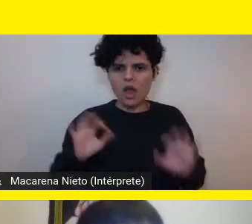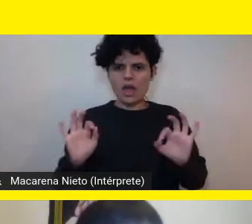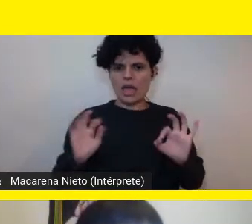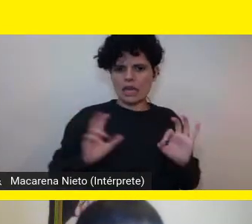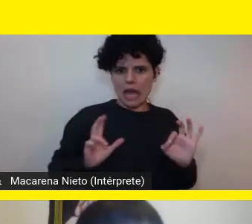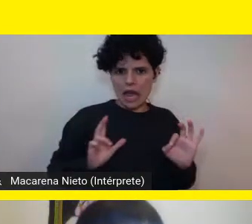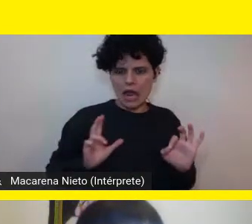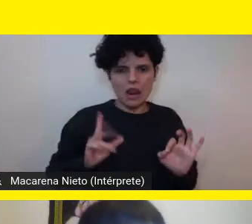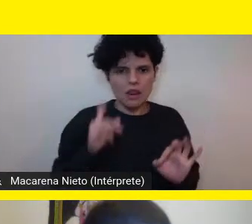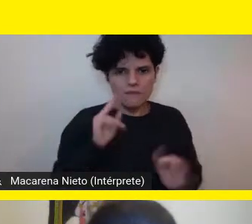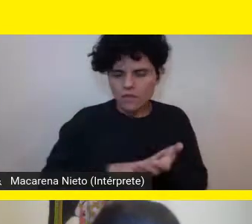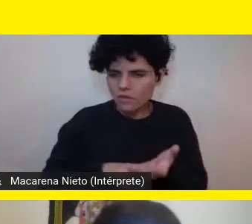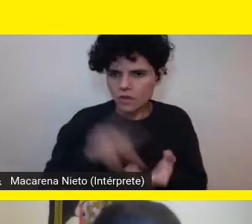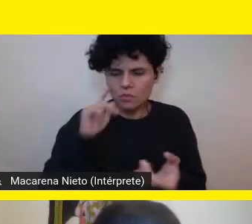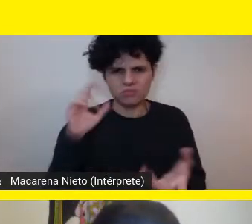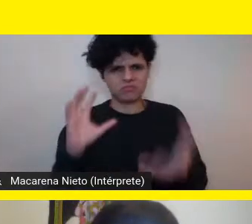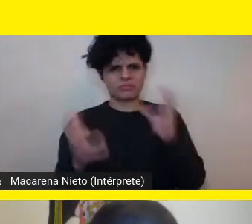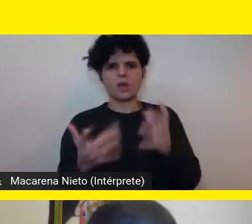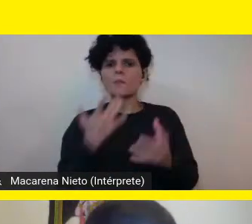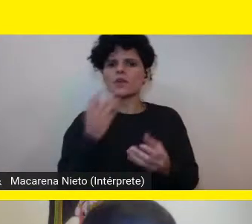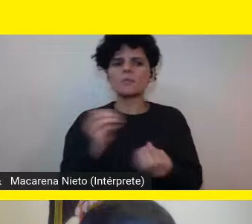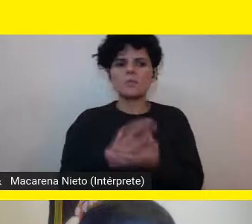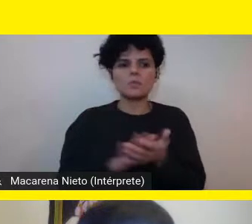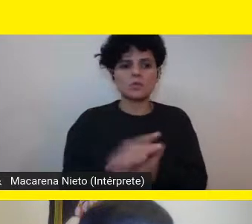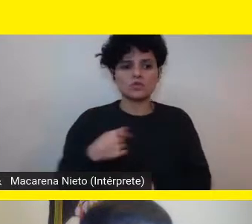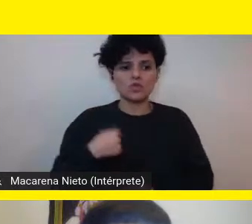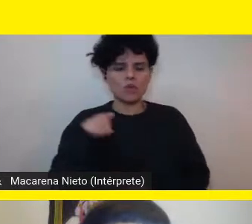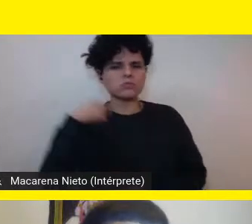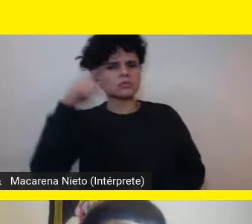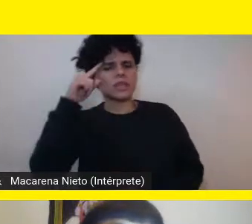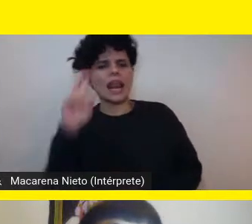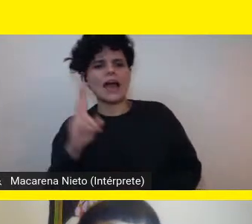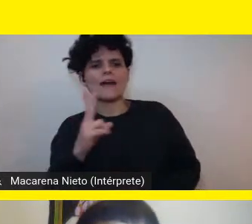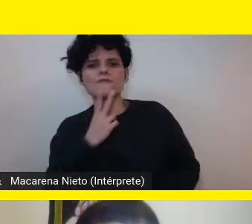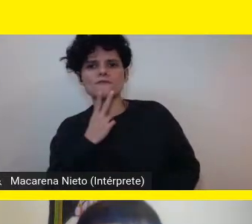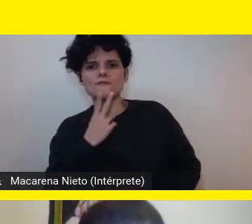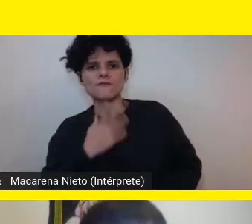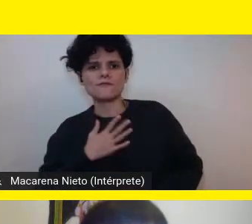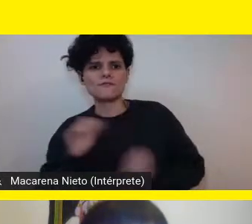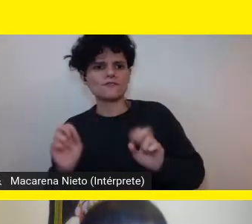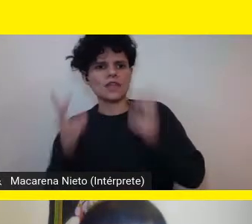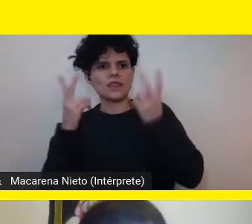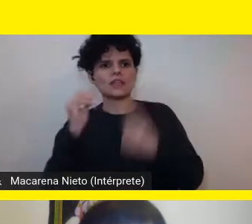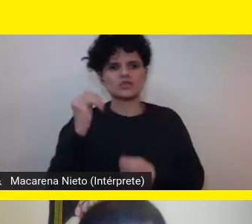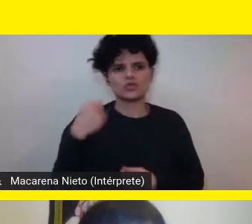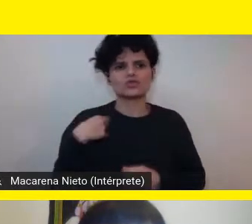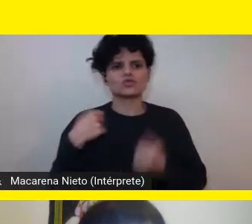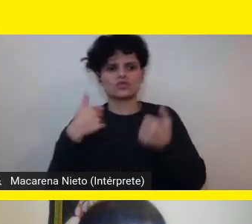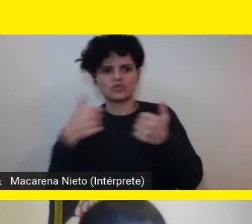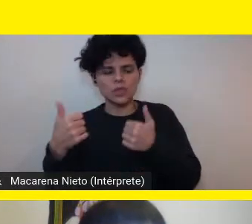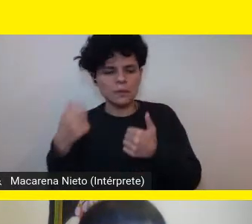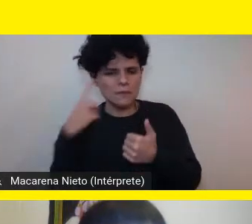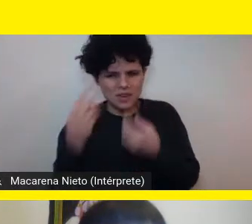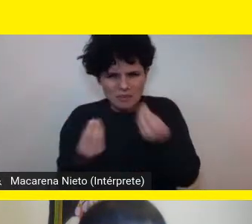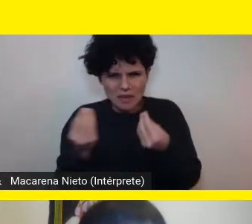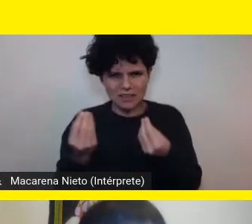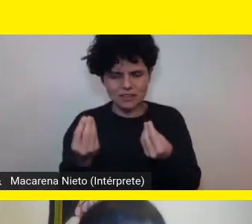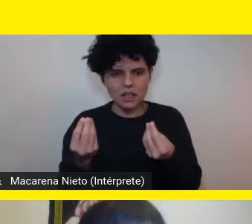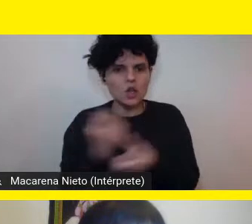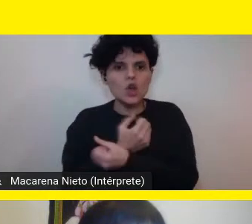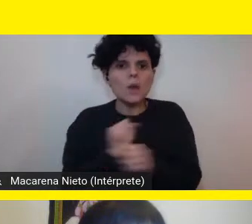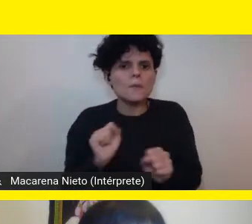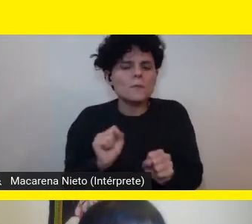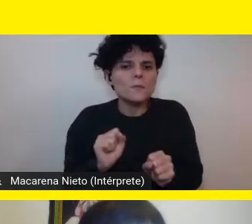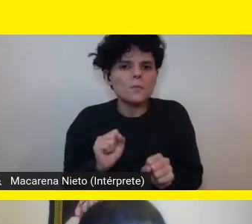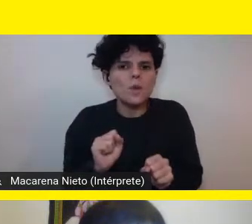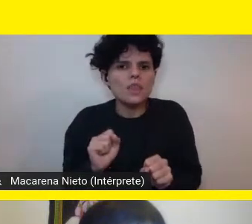por ejemplo, a creer en la vida, la consecuencia necesaria es que en caso alguno se puede justificar realizar